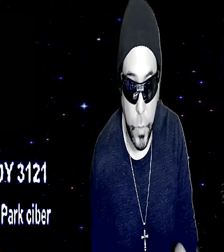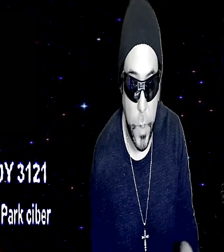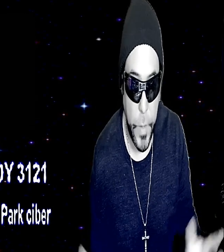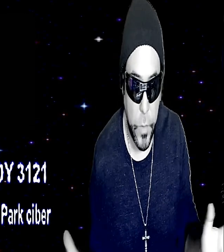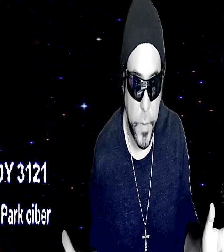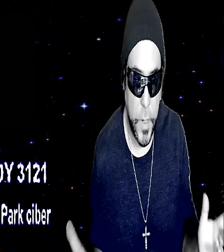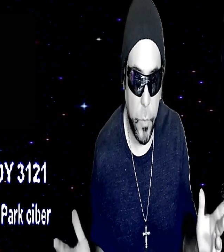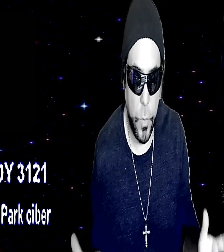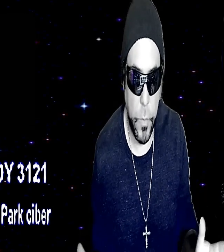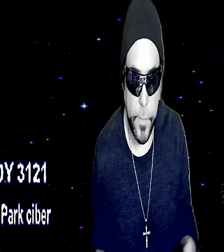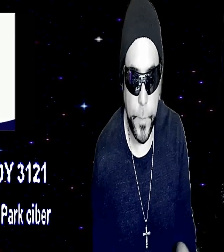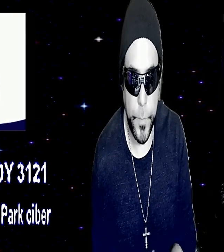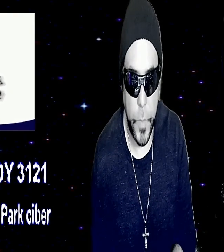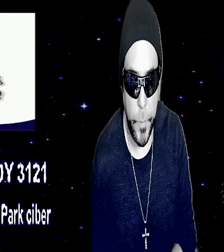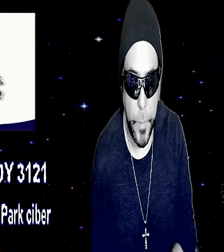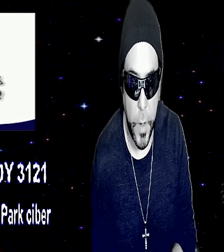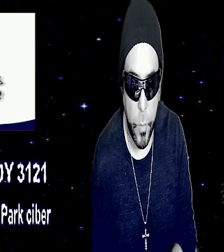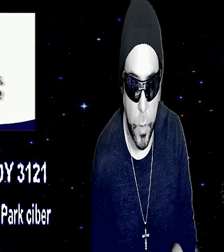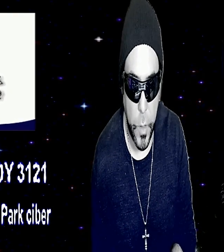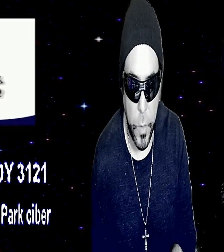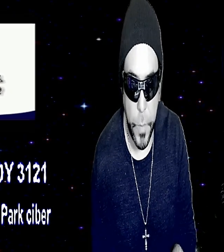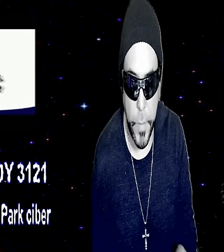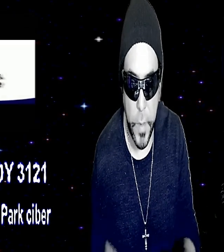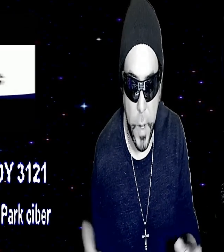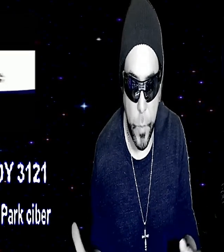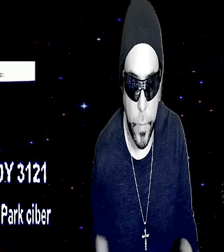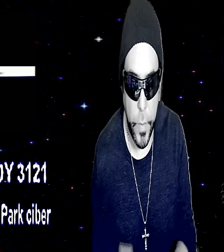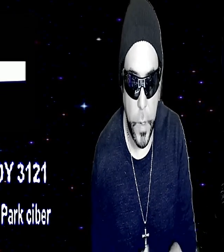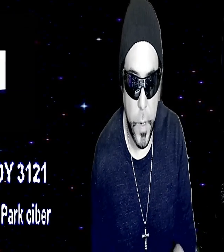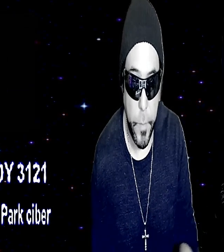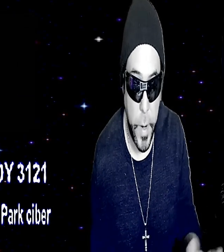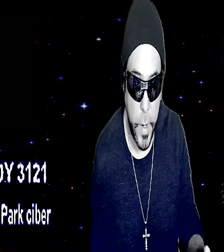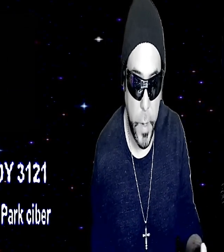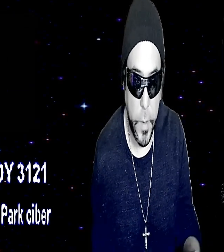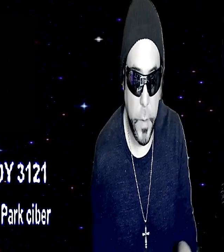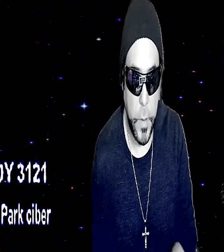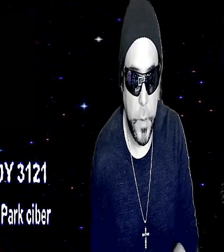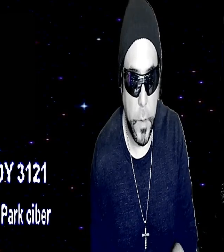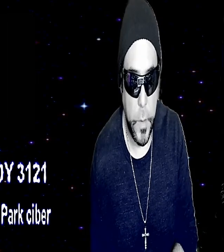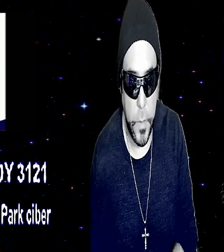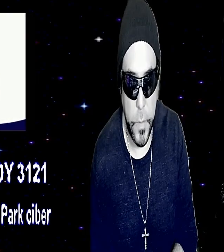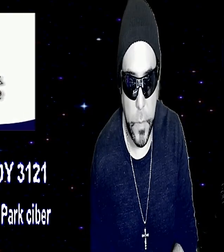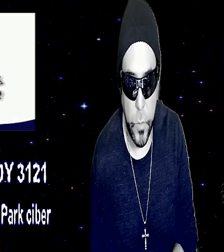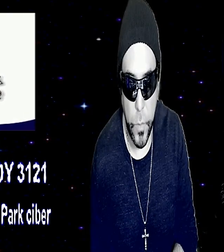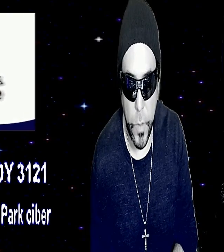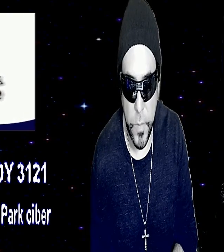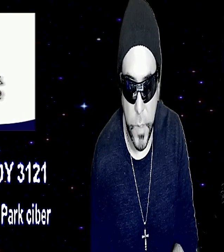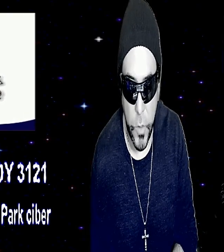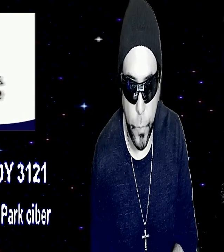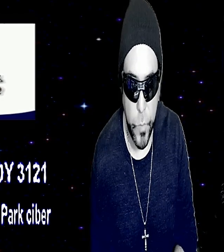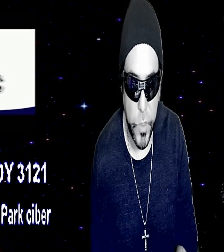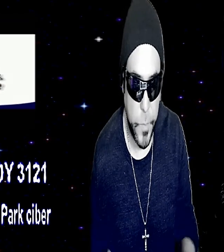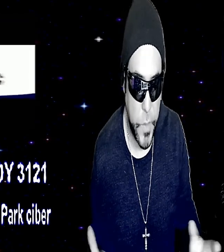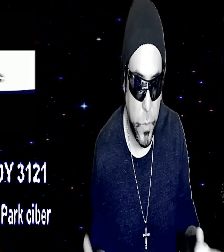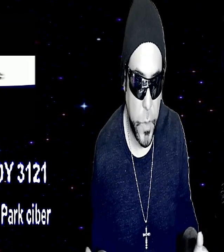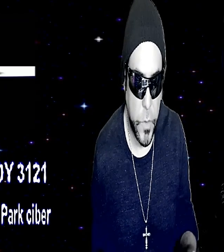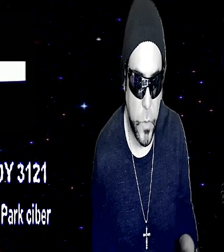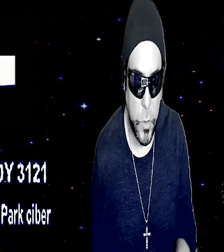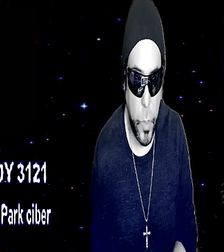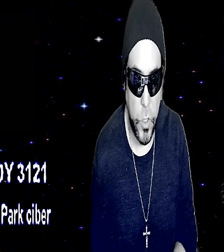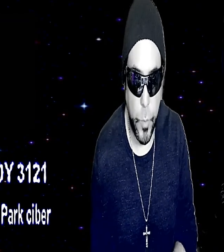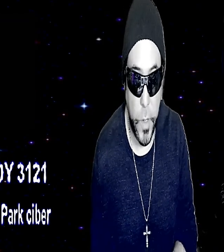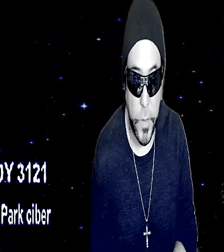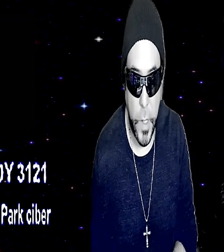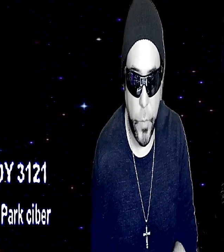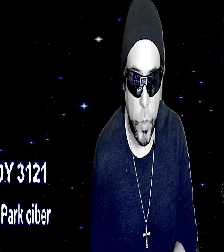2023. Pues hoy amigos se inauguró el primer recorrido del primer tramo del Tren Maya. Estuvieron asistiendo pues muchas